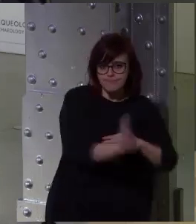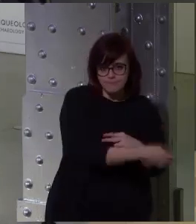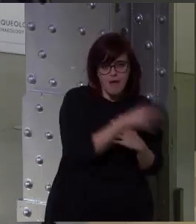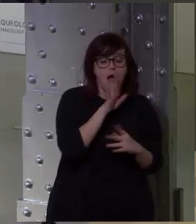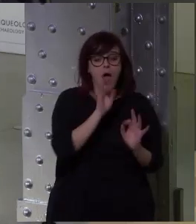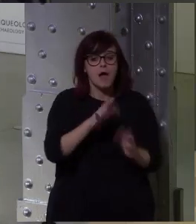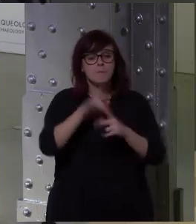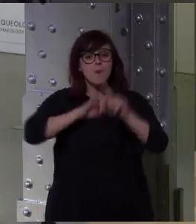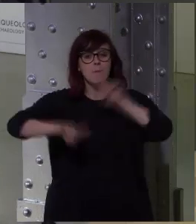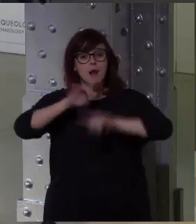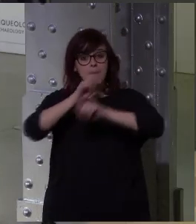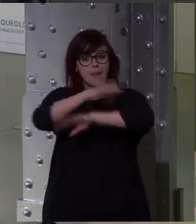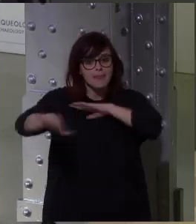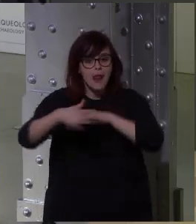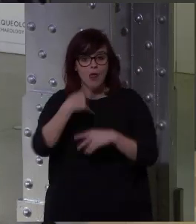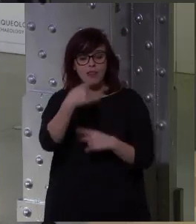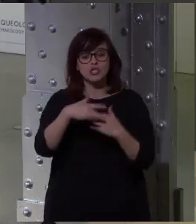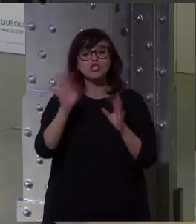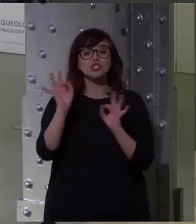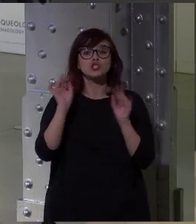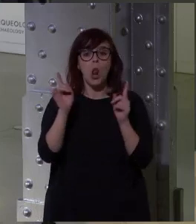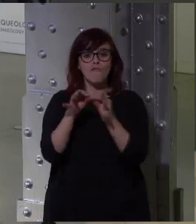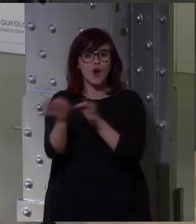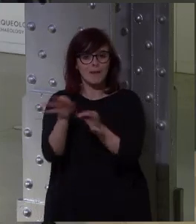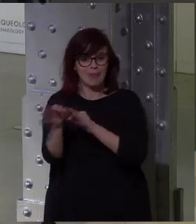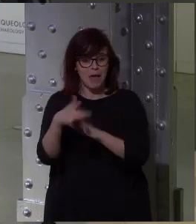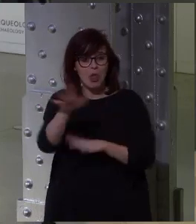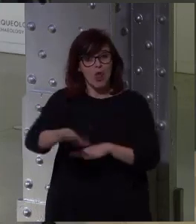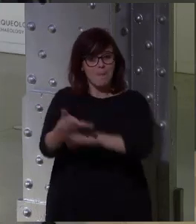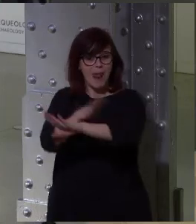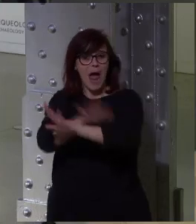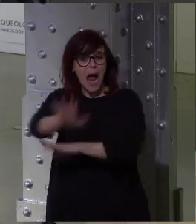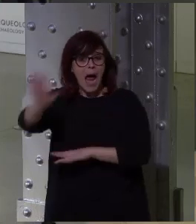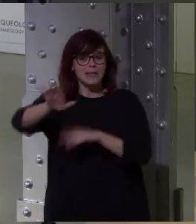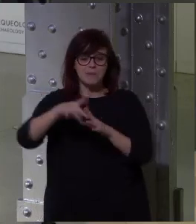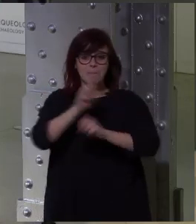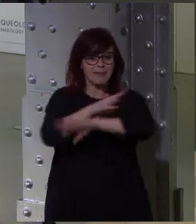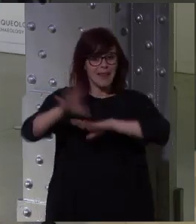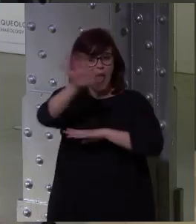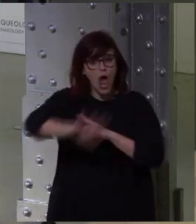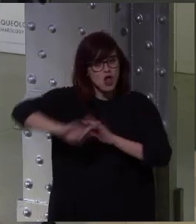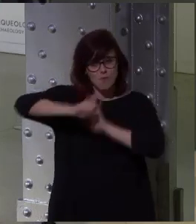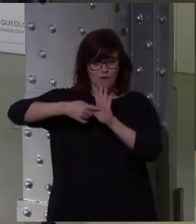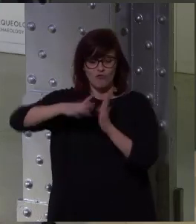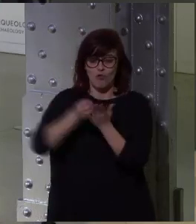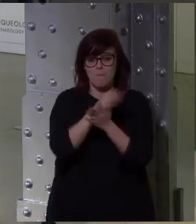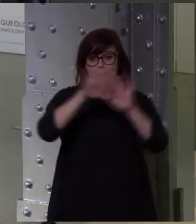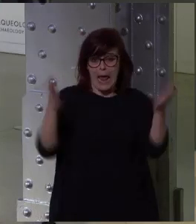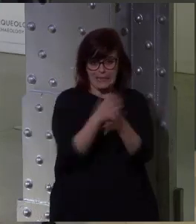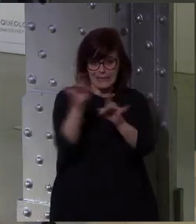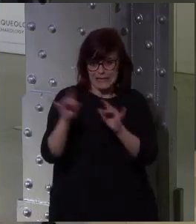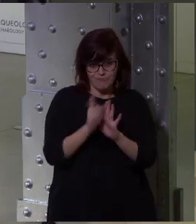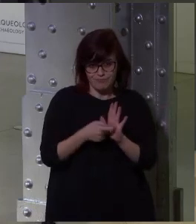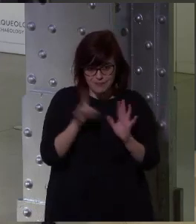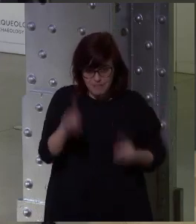problemas grandes en el Mediterráneo, pero no es solo en Formentera, no es solo en Baleares, es en todo el Mediterráneo y sucede casi por todo el planeta.